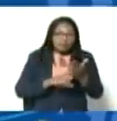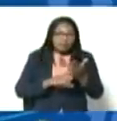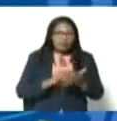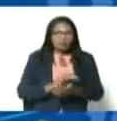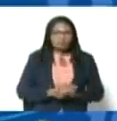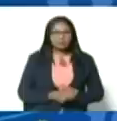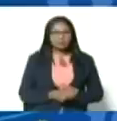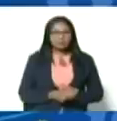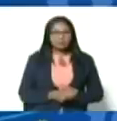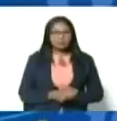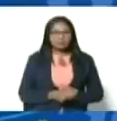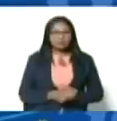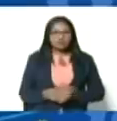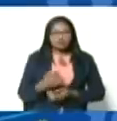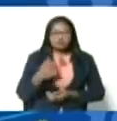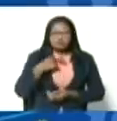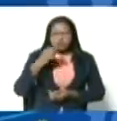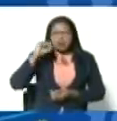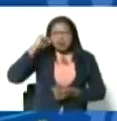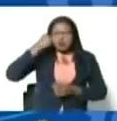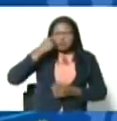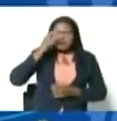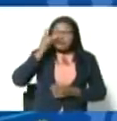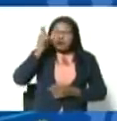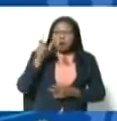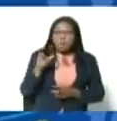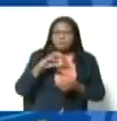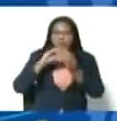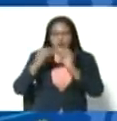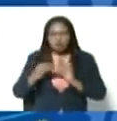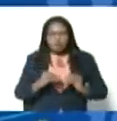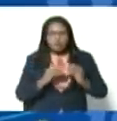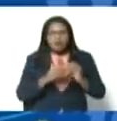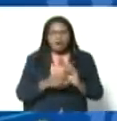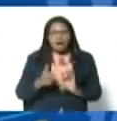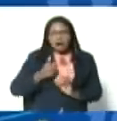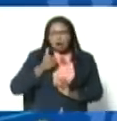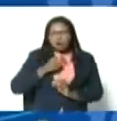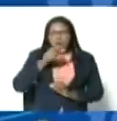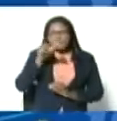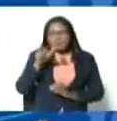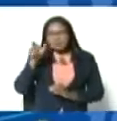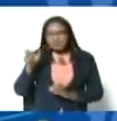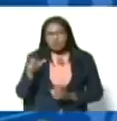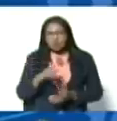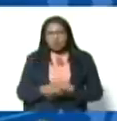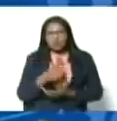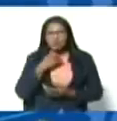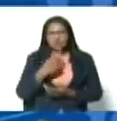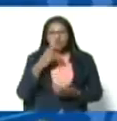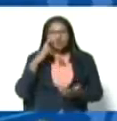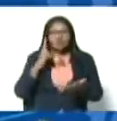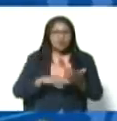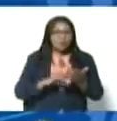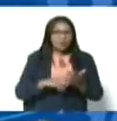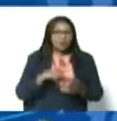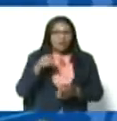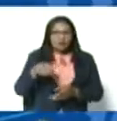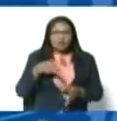Hipólito. Nosotros, me corrige algún compañero si no digo lo cierto. Aquí en